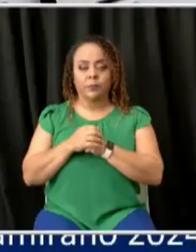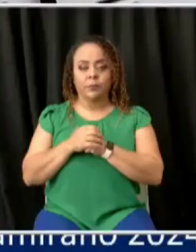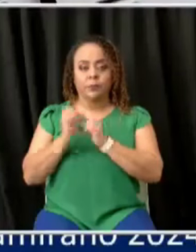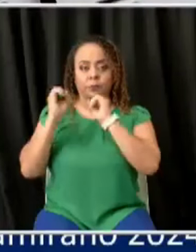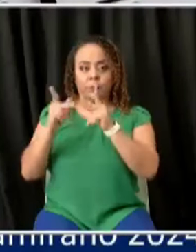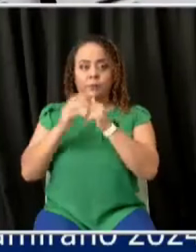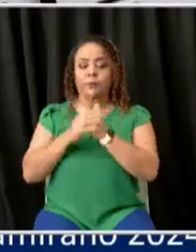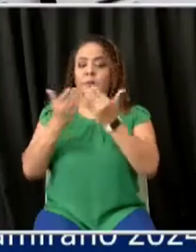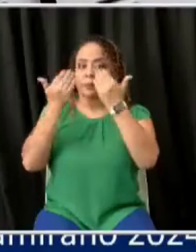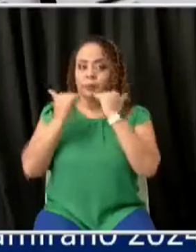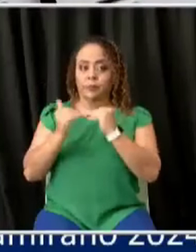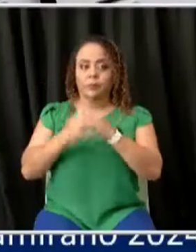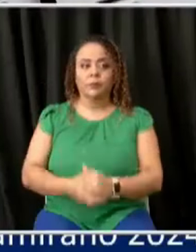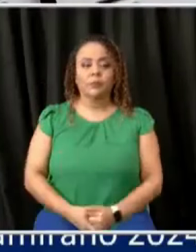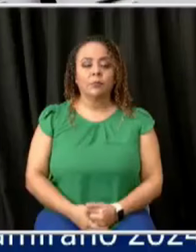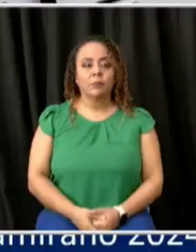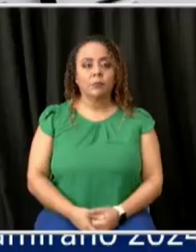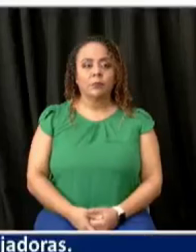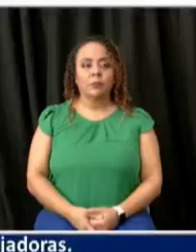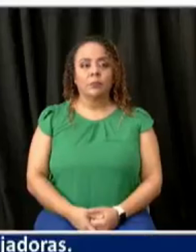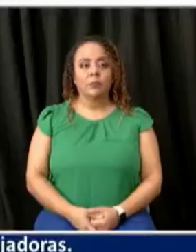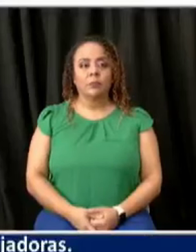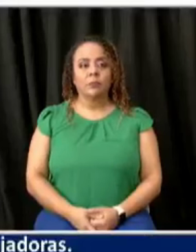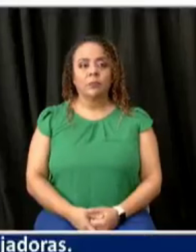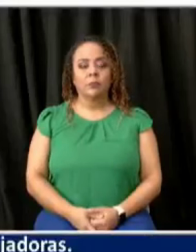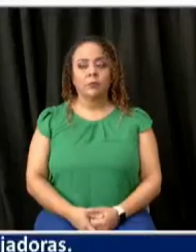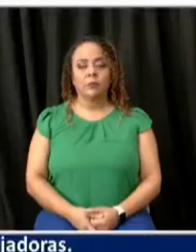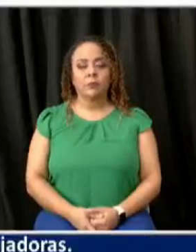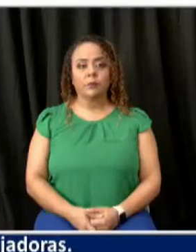Ok, pasamos con la siguiente.